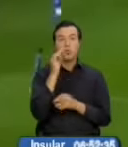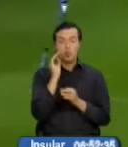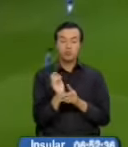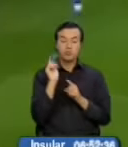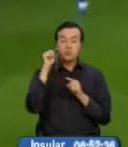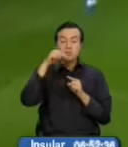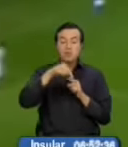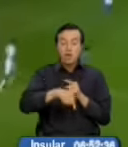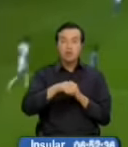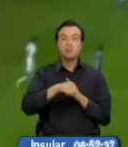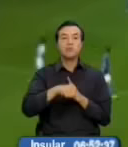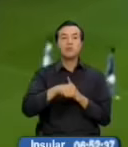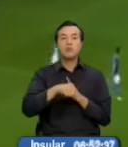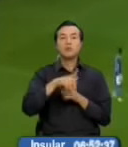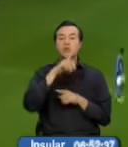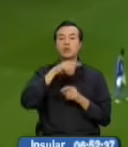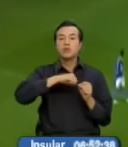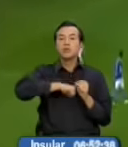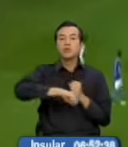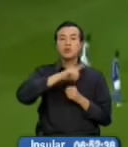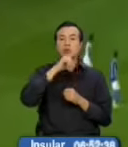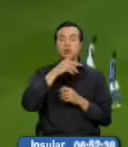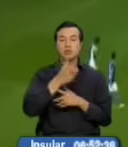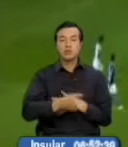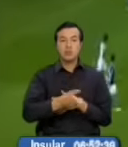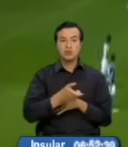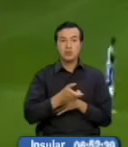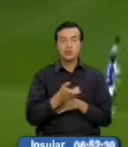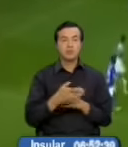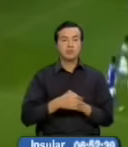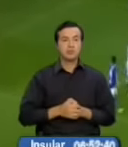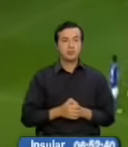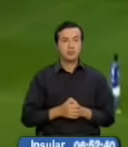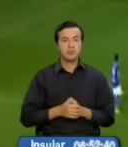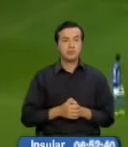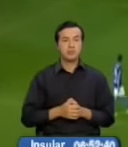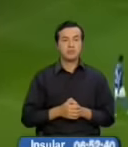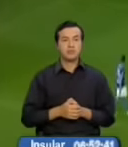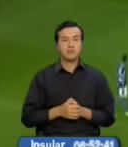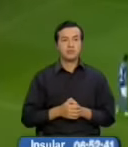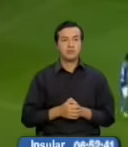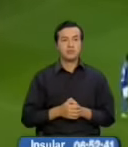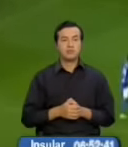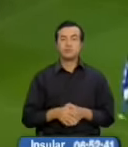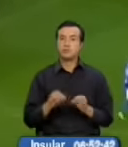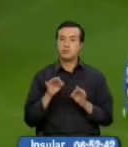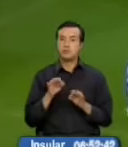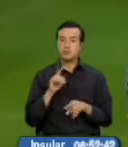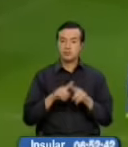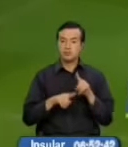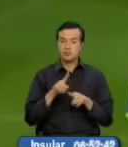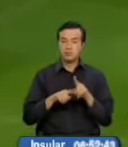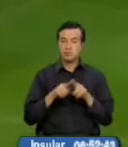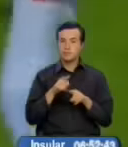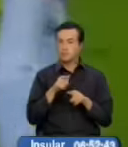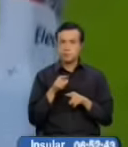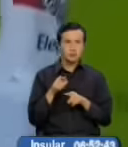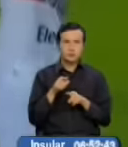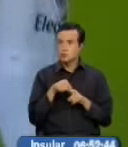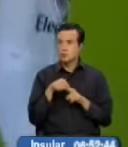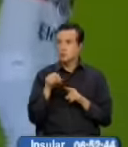pelota, el que habilita, llega para su mejor compañero, para el compañero mejor ubicado, en este